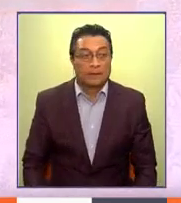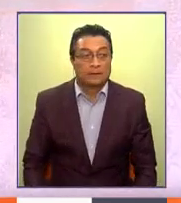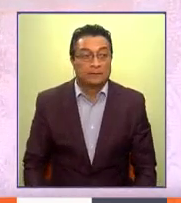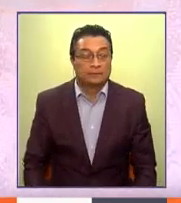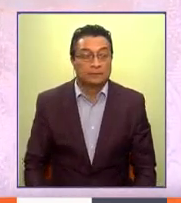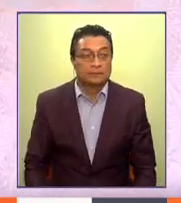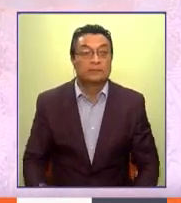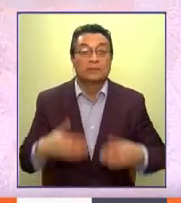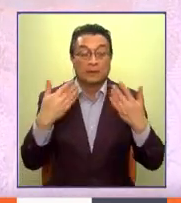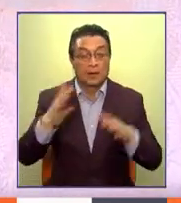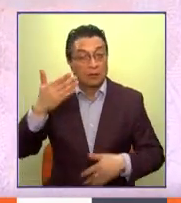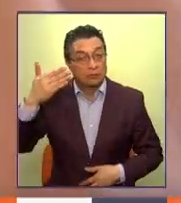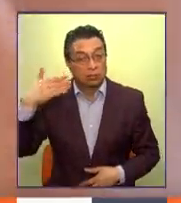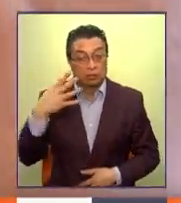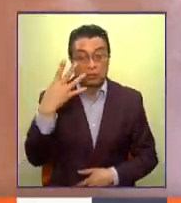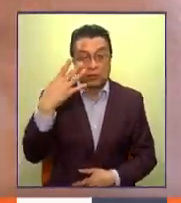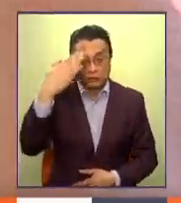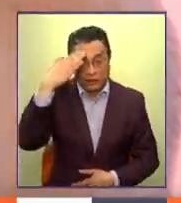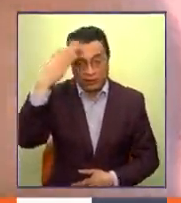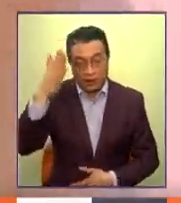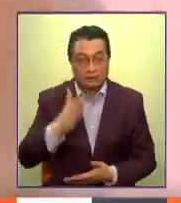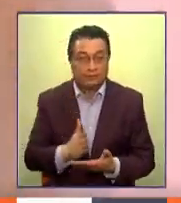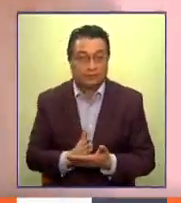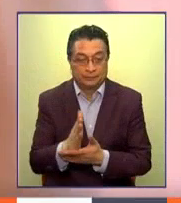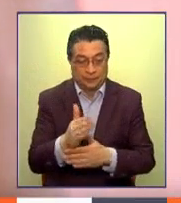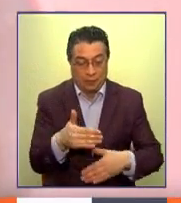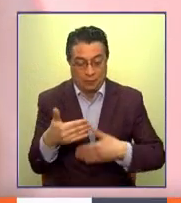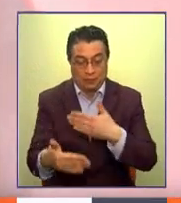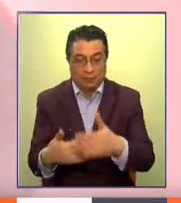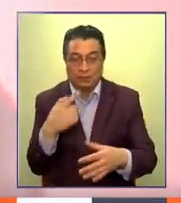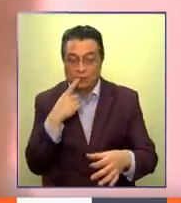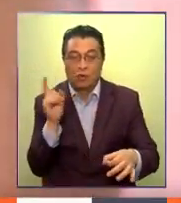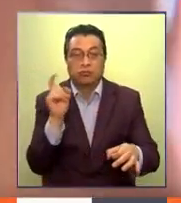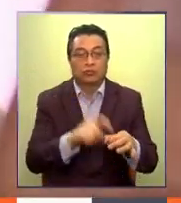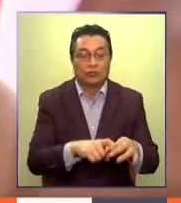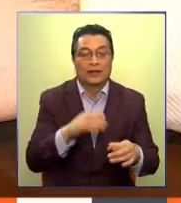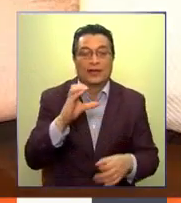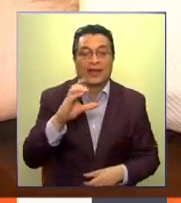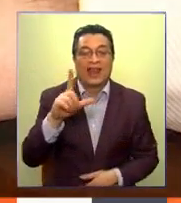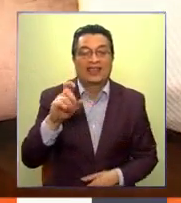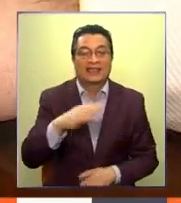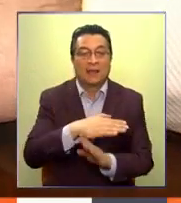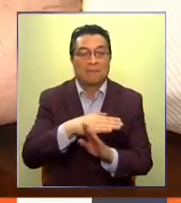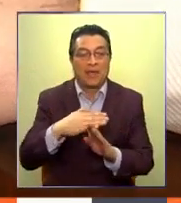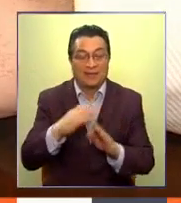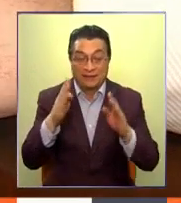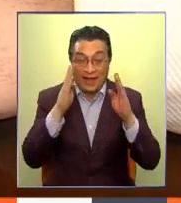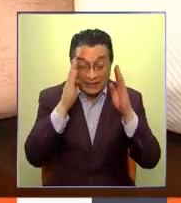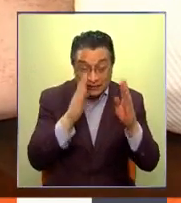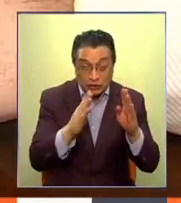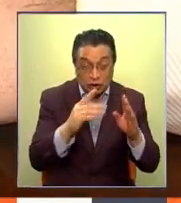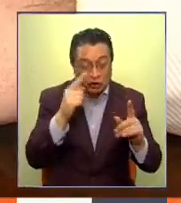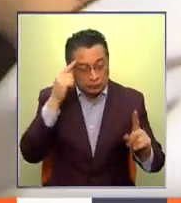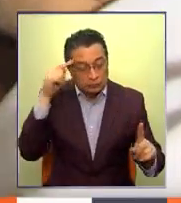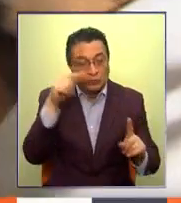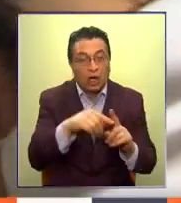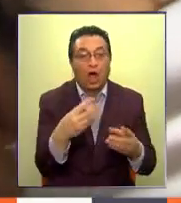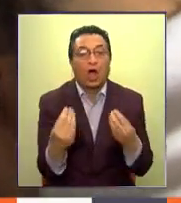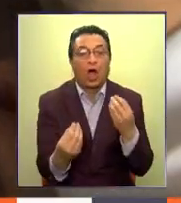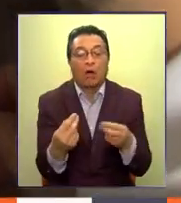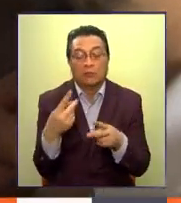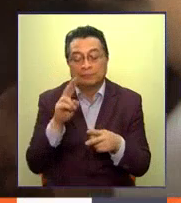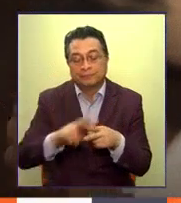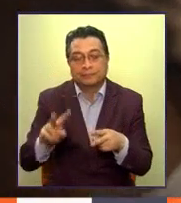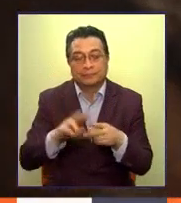Han pasado cuatro días desde que se inició el proceso de postulación al bono de clase media y la atención se ha concentrado en cómo corregir errores